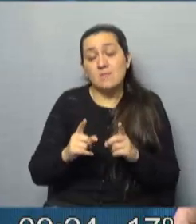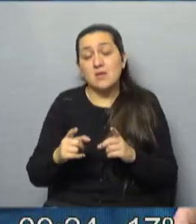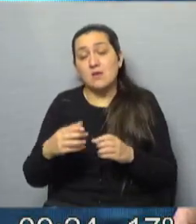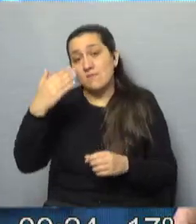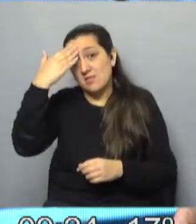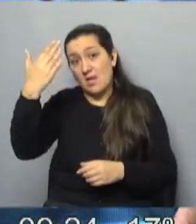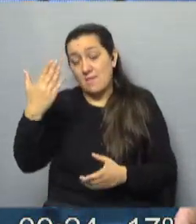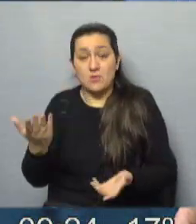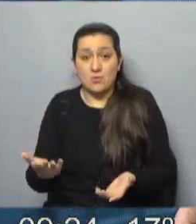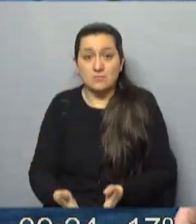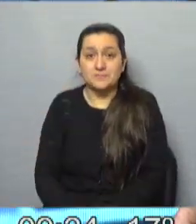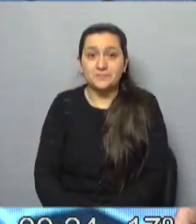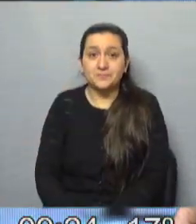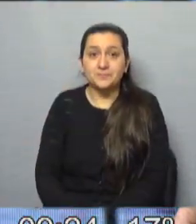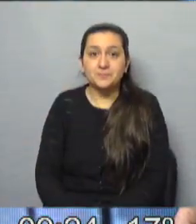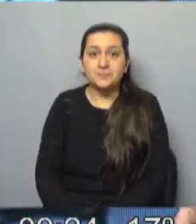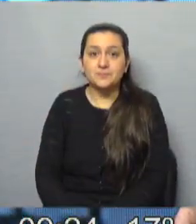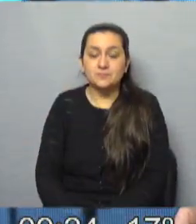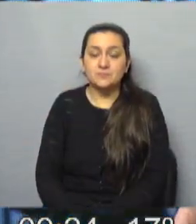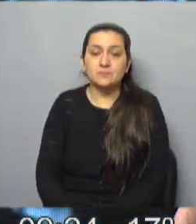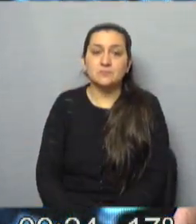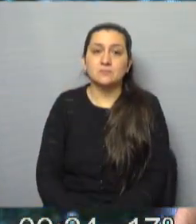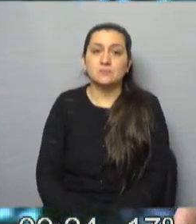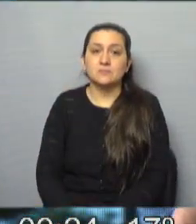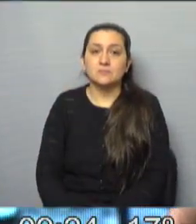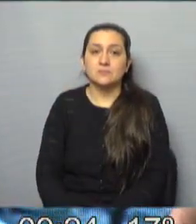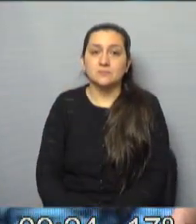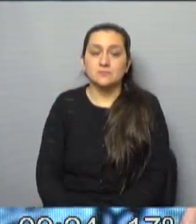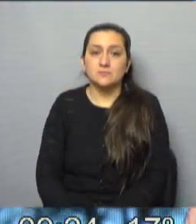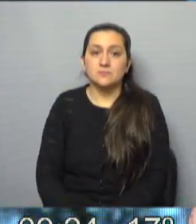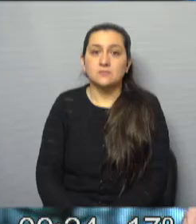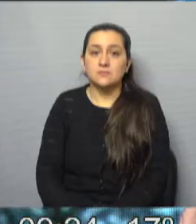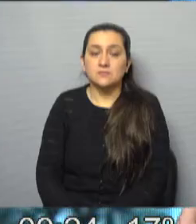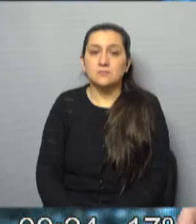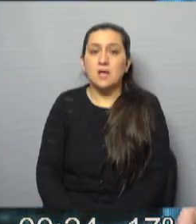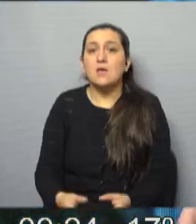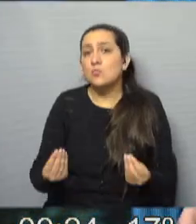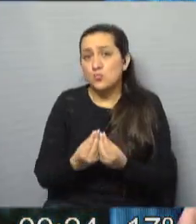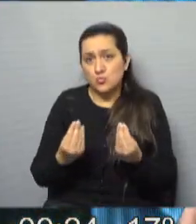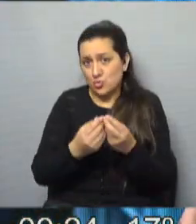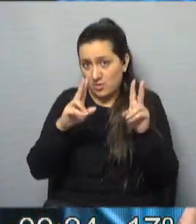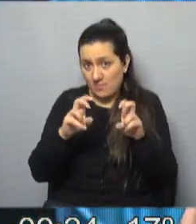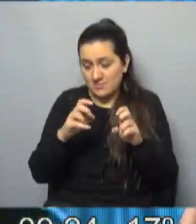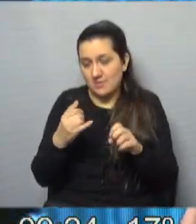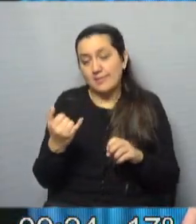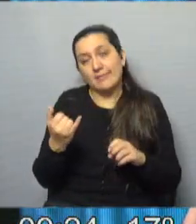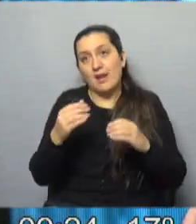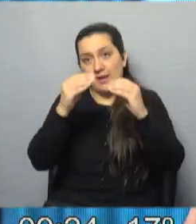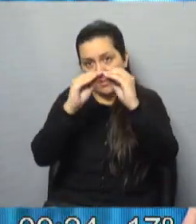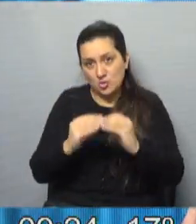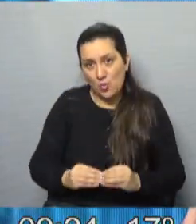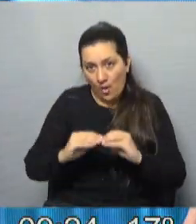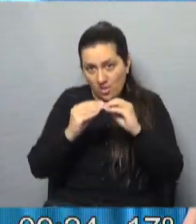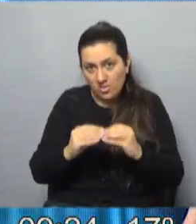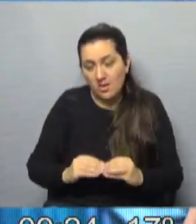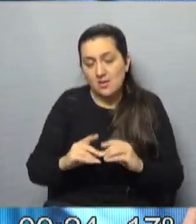y no oposición, se pongan las pilas con esto. Hay muchos temas, ¿no? Está la rendición de cuentas,